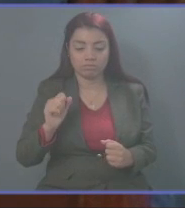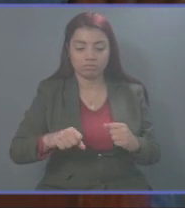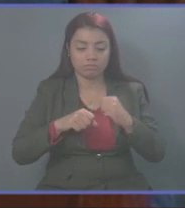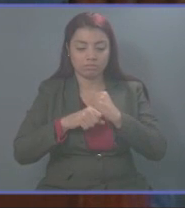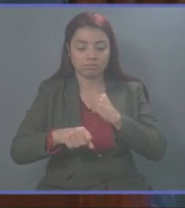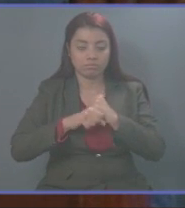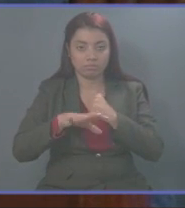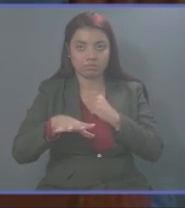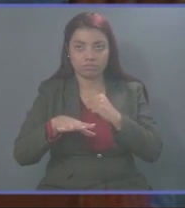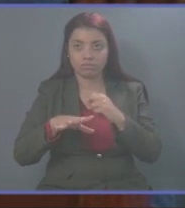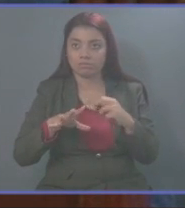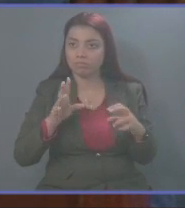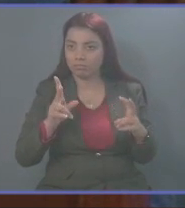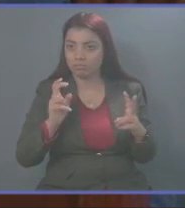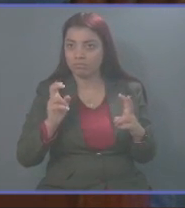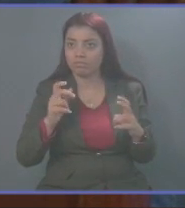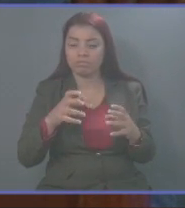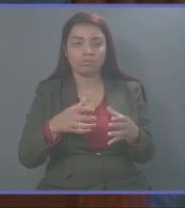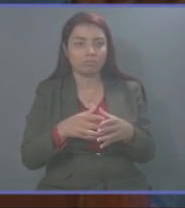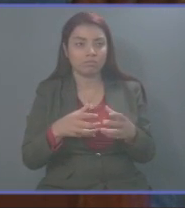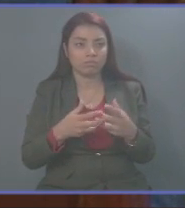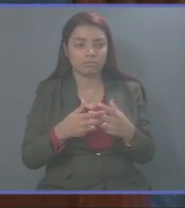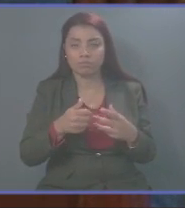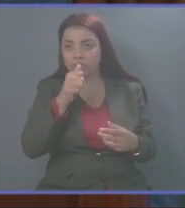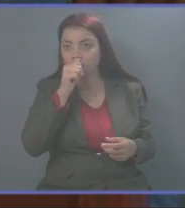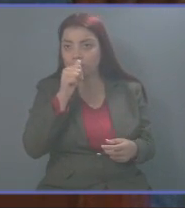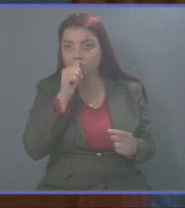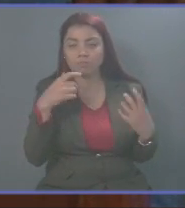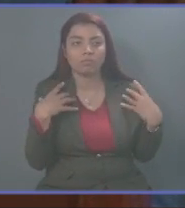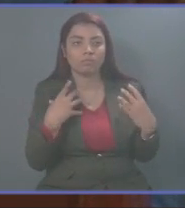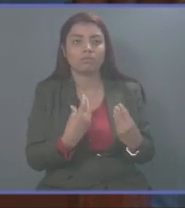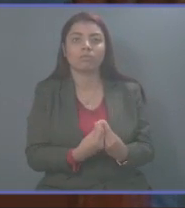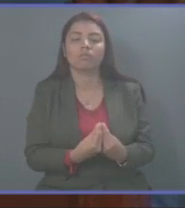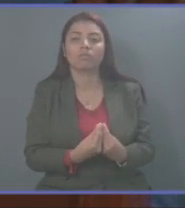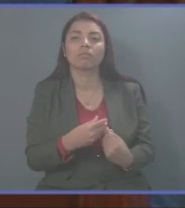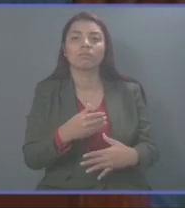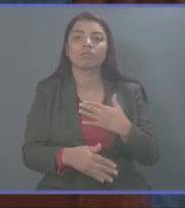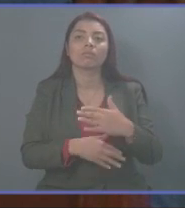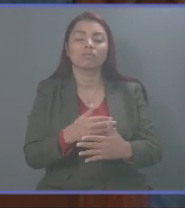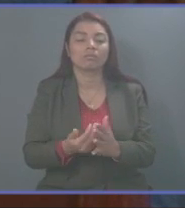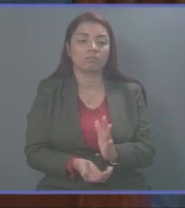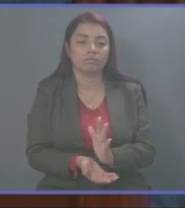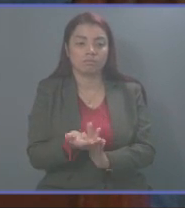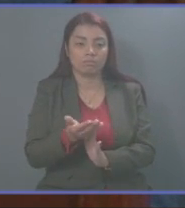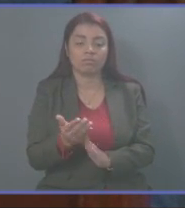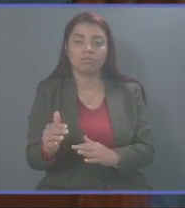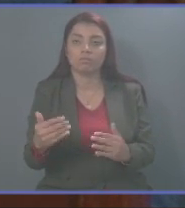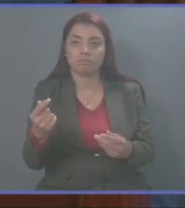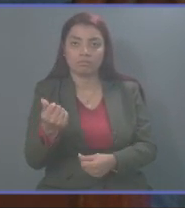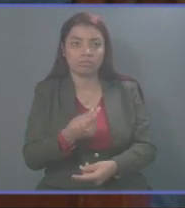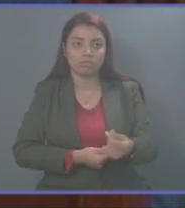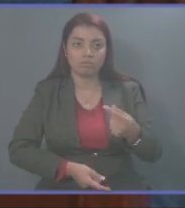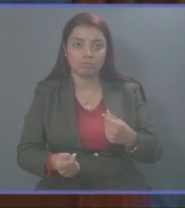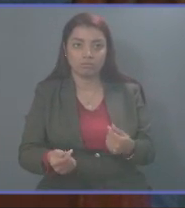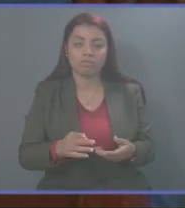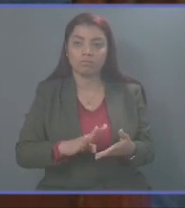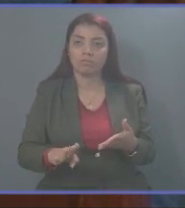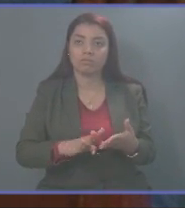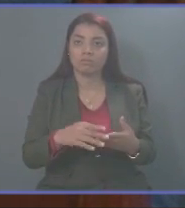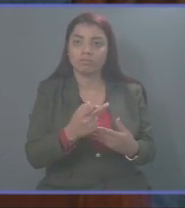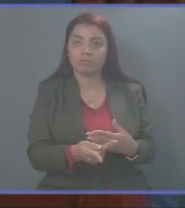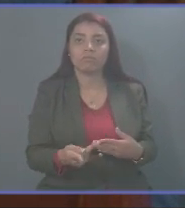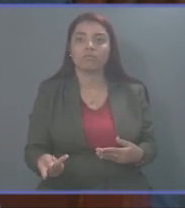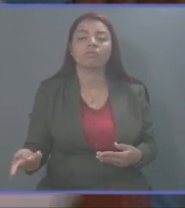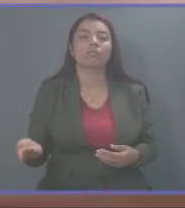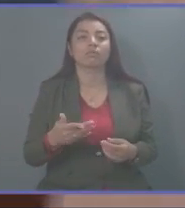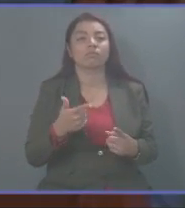fomentar con inclusión del sector privado, municipalidades y sociedad civil el desarrollo de mercados para la comercialización y consumo de productos